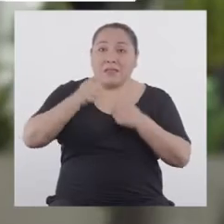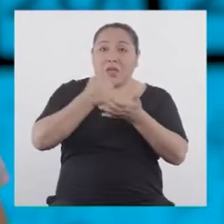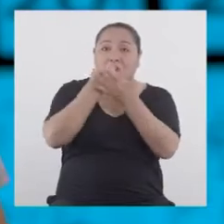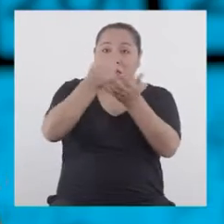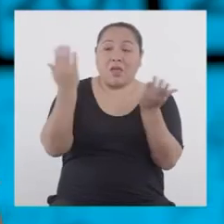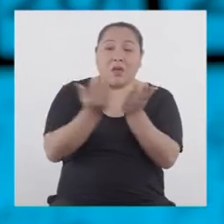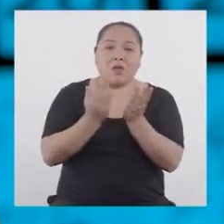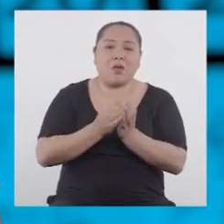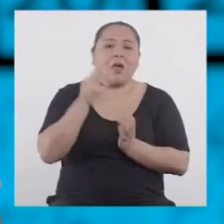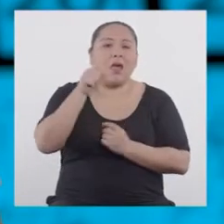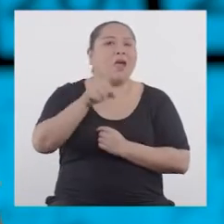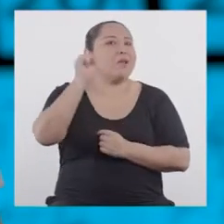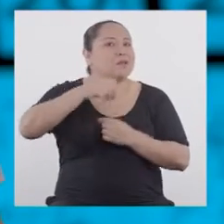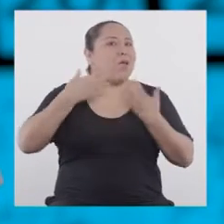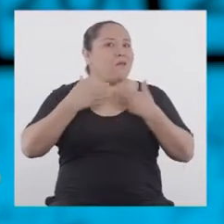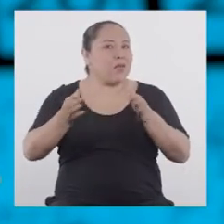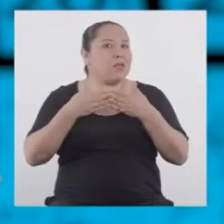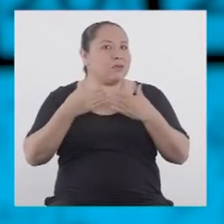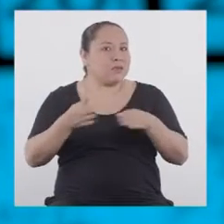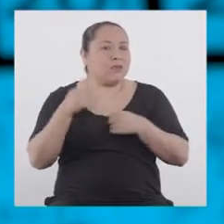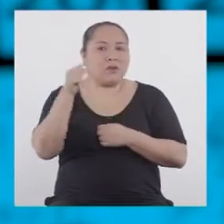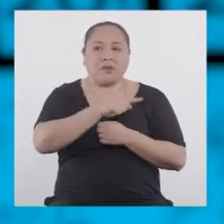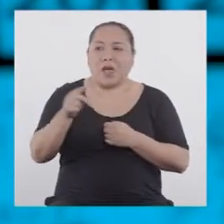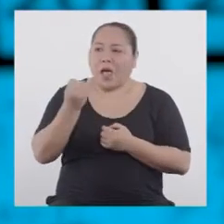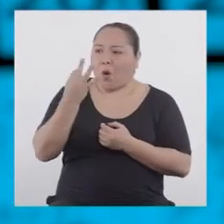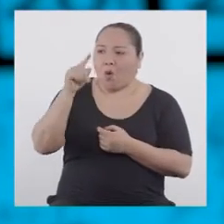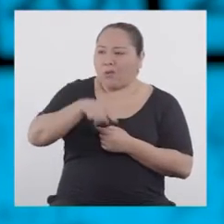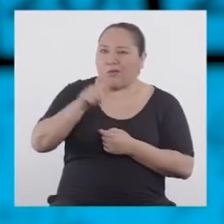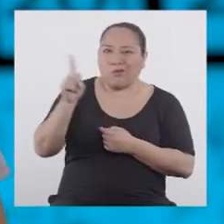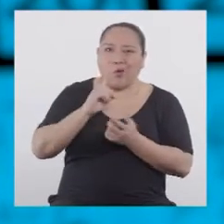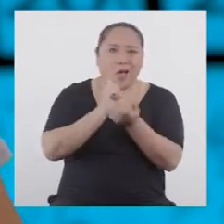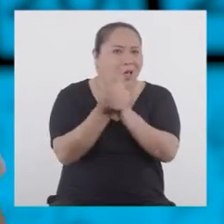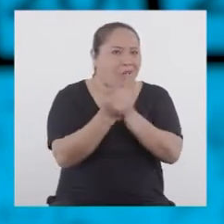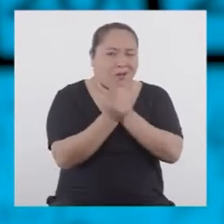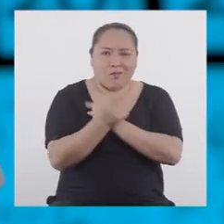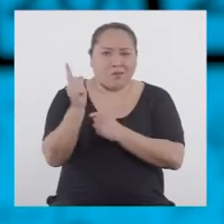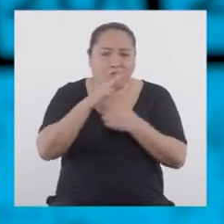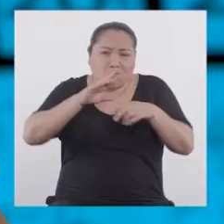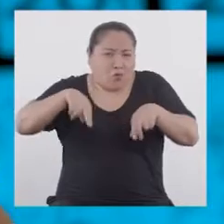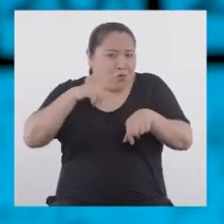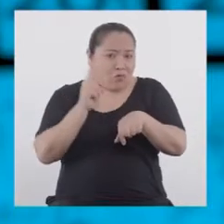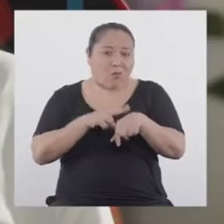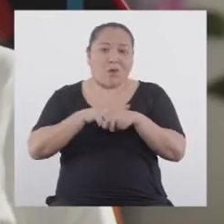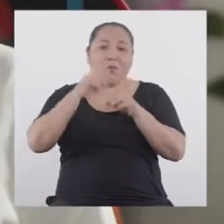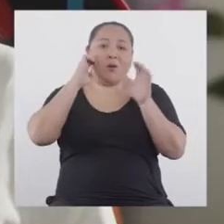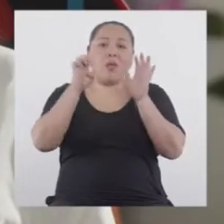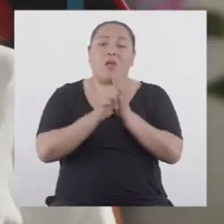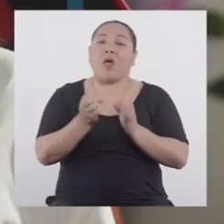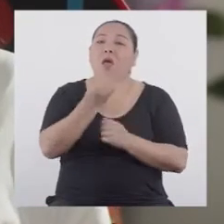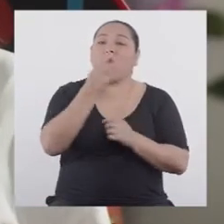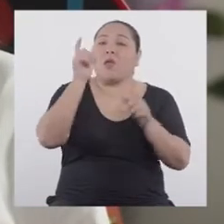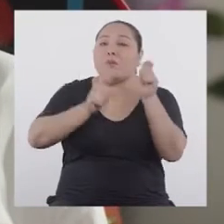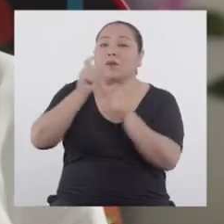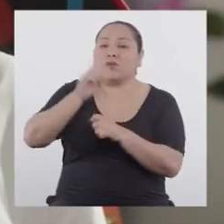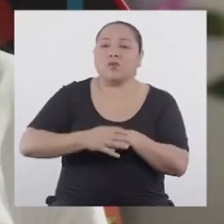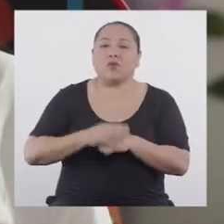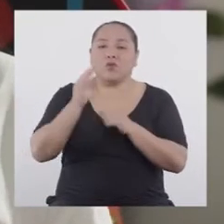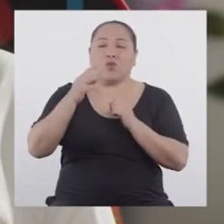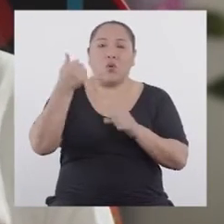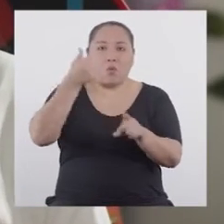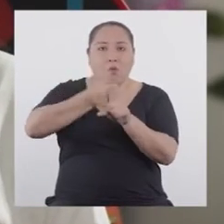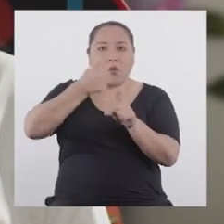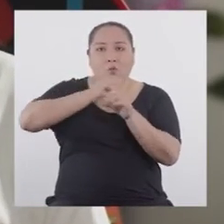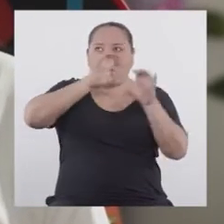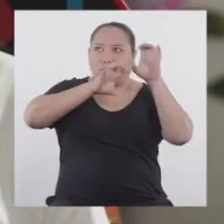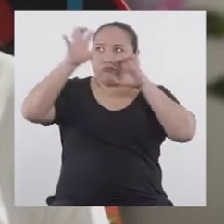en el colegio. Eso sí, seamos flexibles. Si algunas no te funcionan, cámbialas. No pasa nada. Por ejemplo, algunas personas hacen